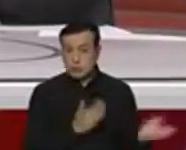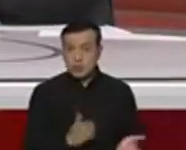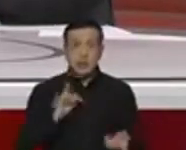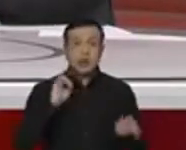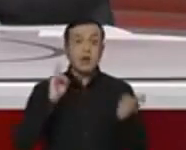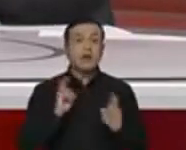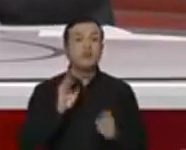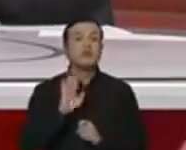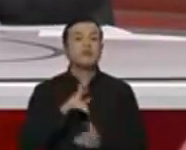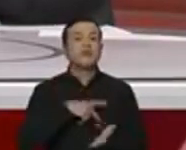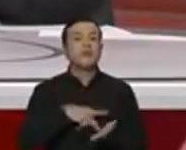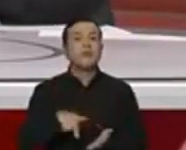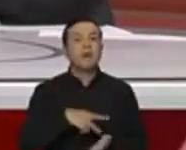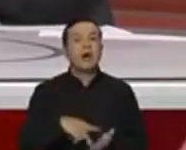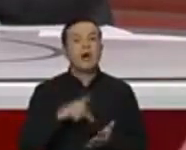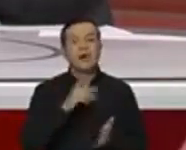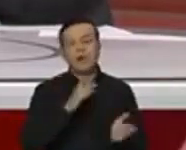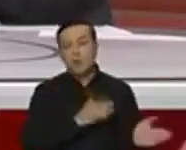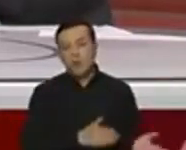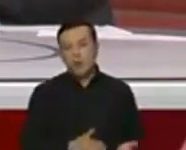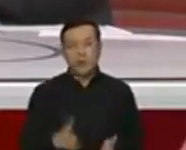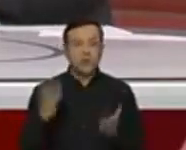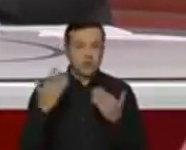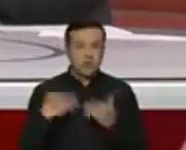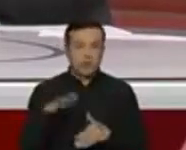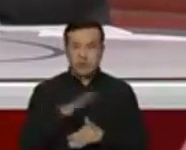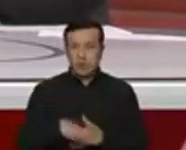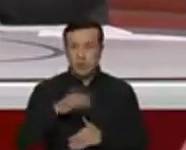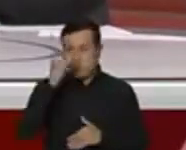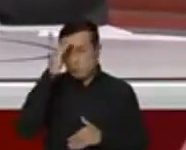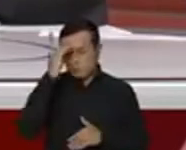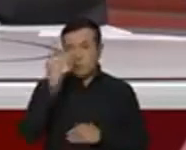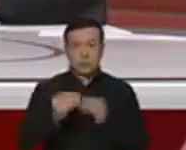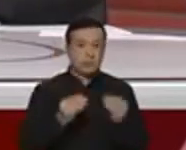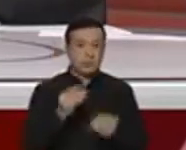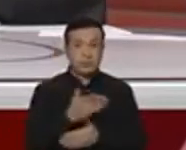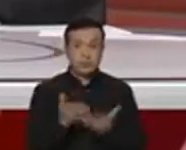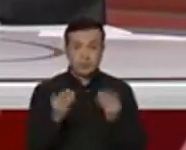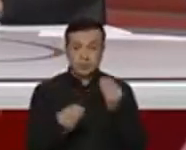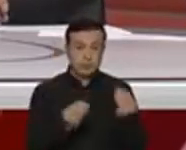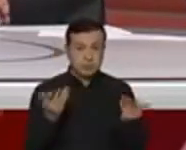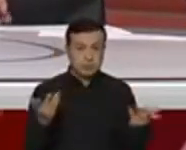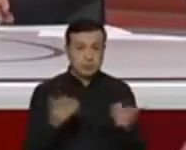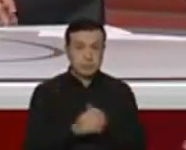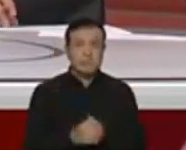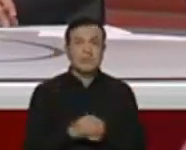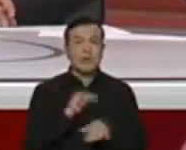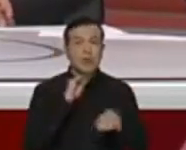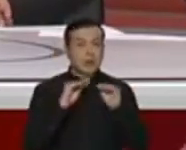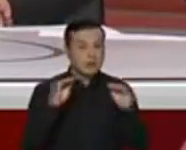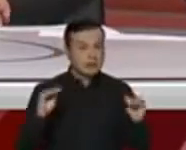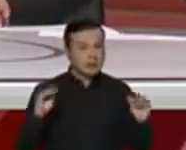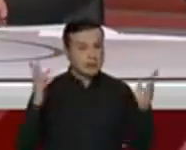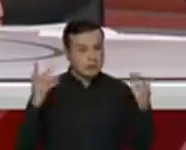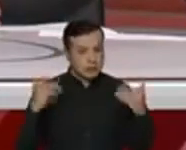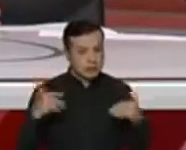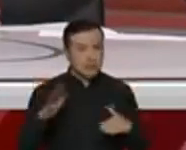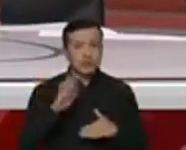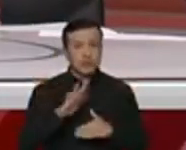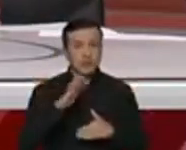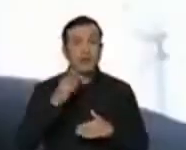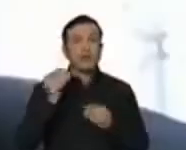reprogramar sus pagos, de diferir o de reestructurar sus deudas? ¿Qué es lo que deben hacer? Le repito, solamente tienen que acercarse.